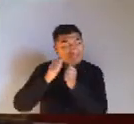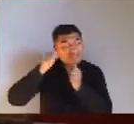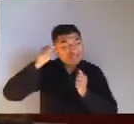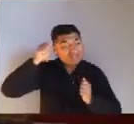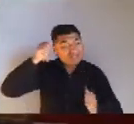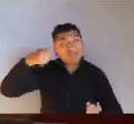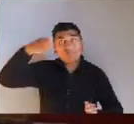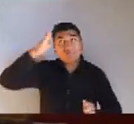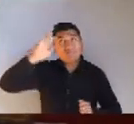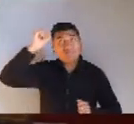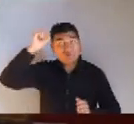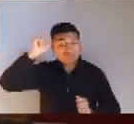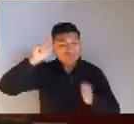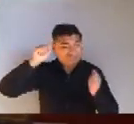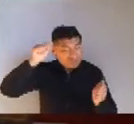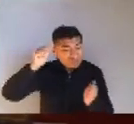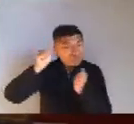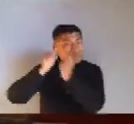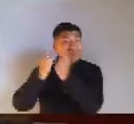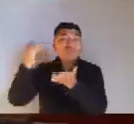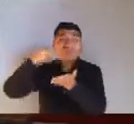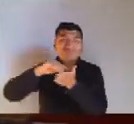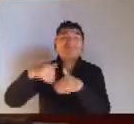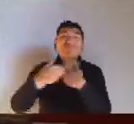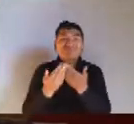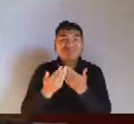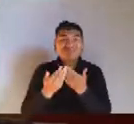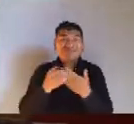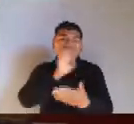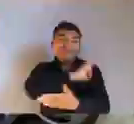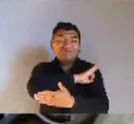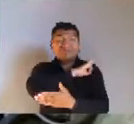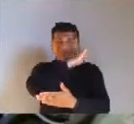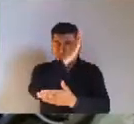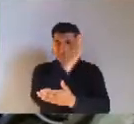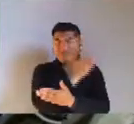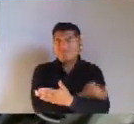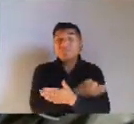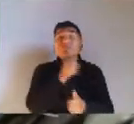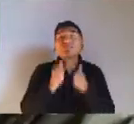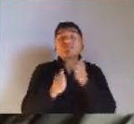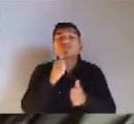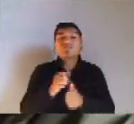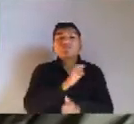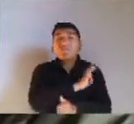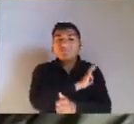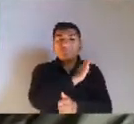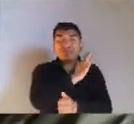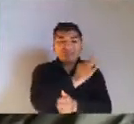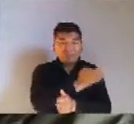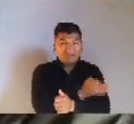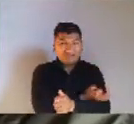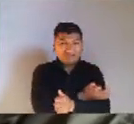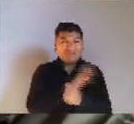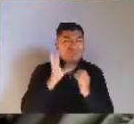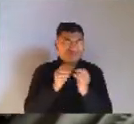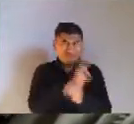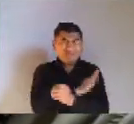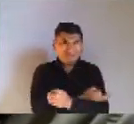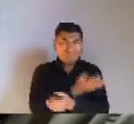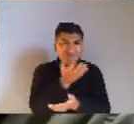otra situación vuelvan a Dios es el esfuerzo. ¿Cuál es? Más